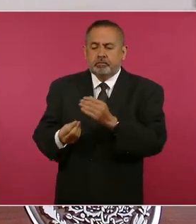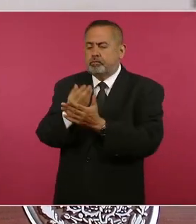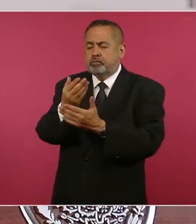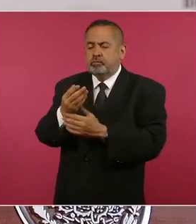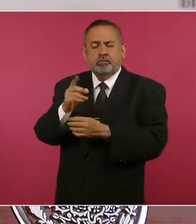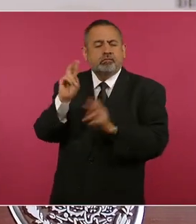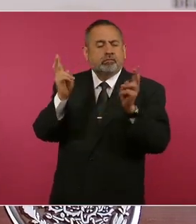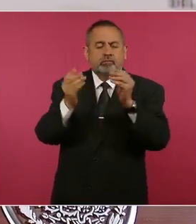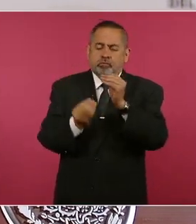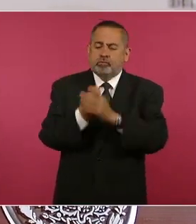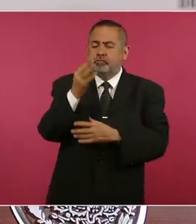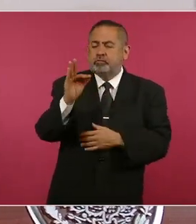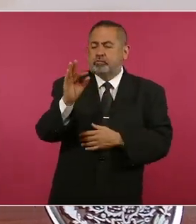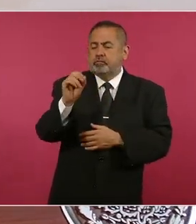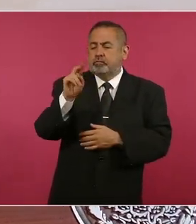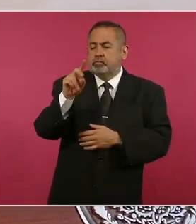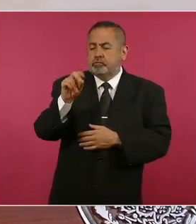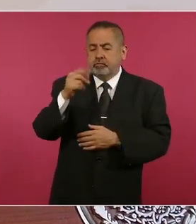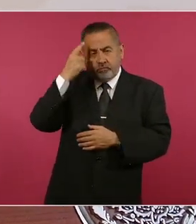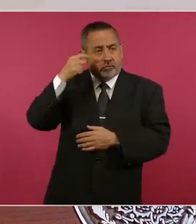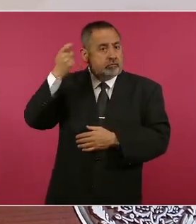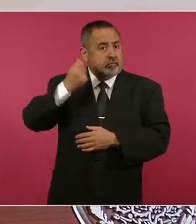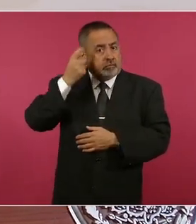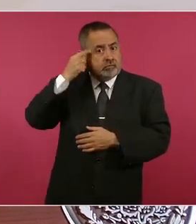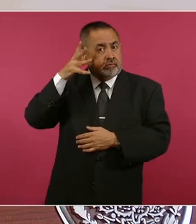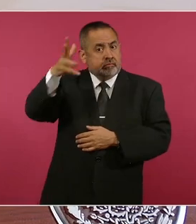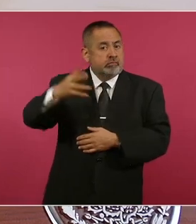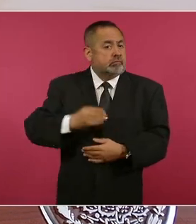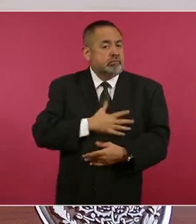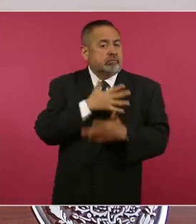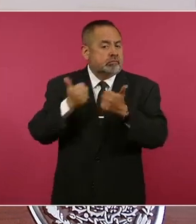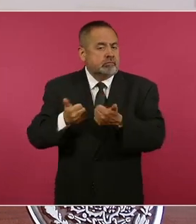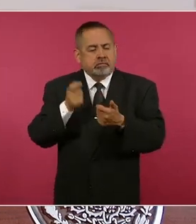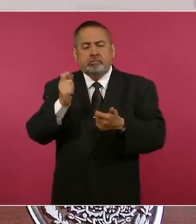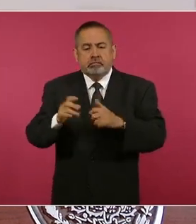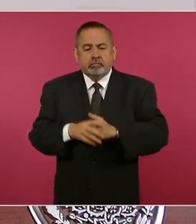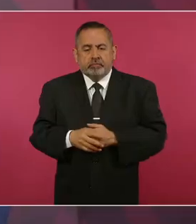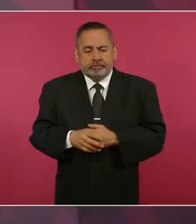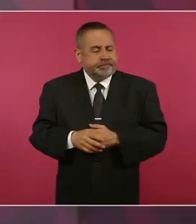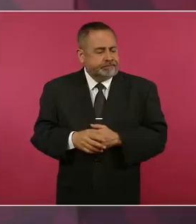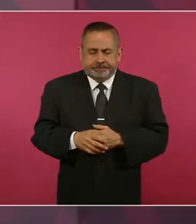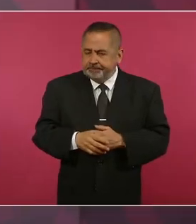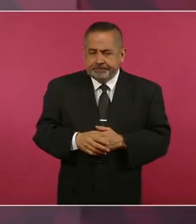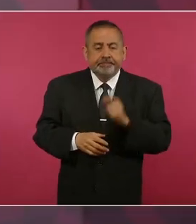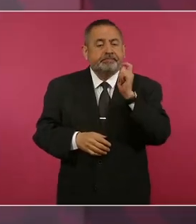fondo de pensiones para el bienestar? Significa corregir